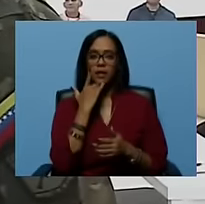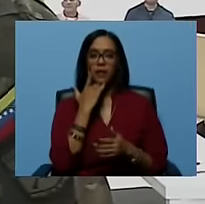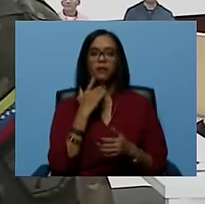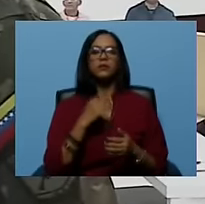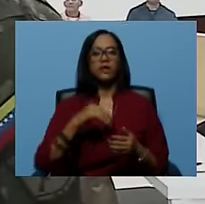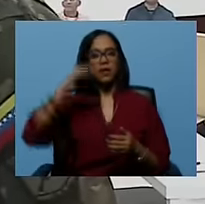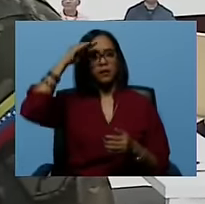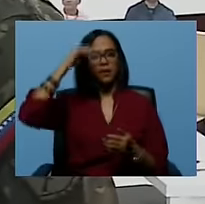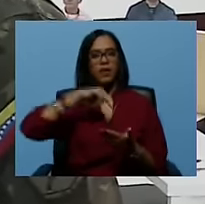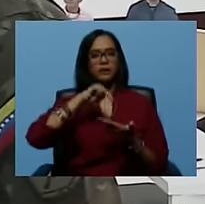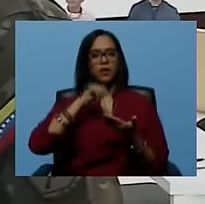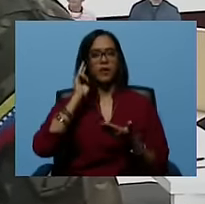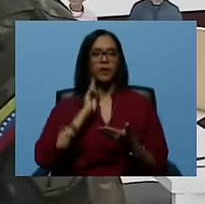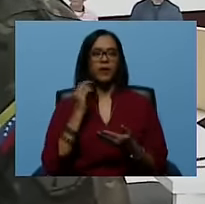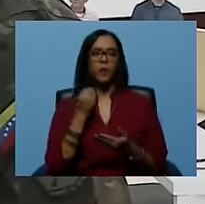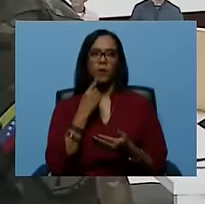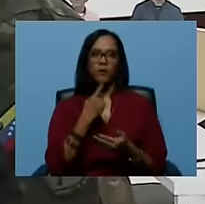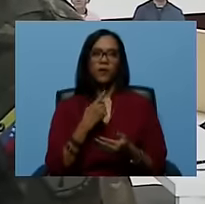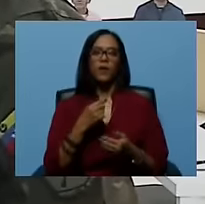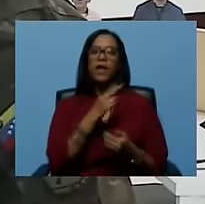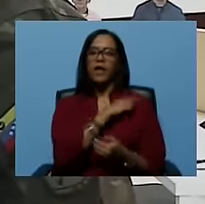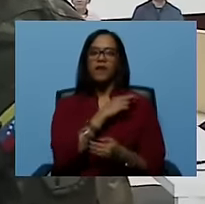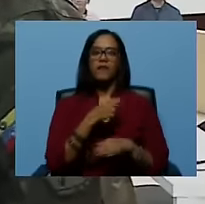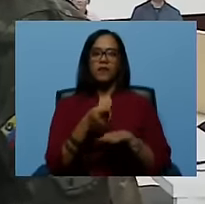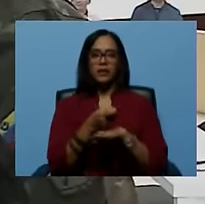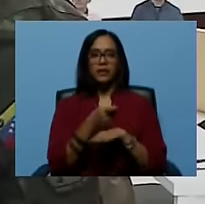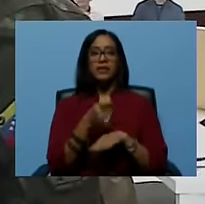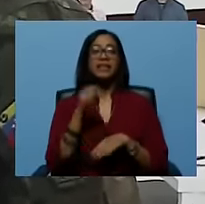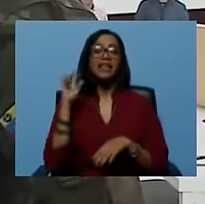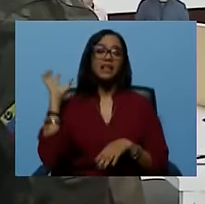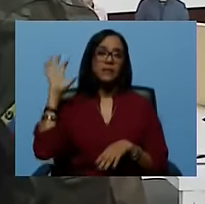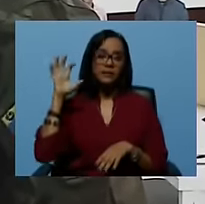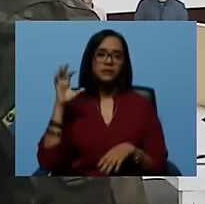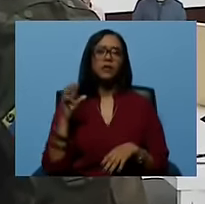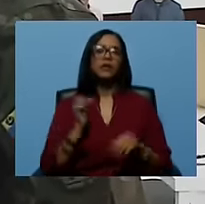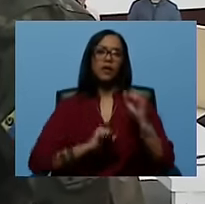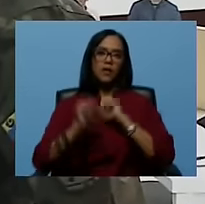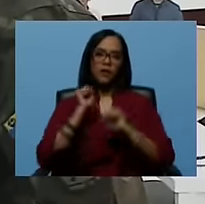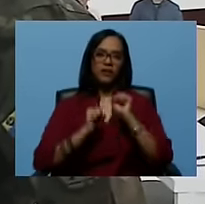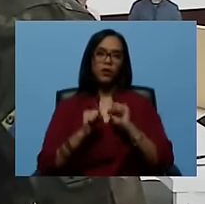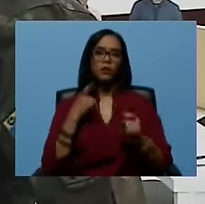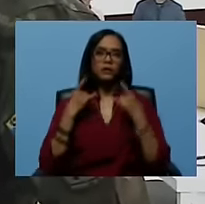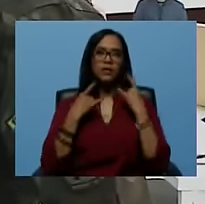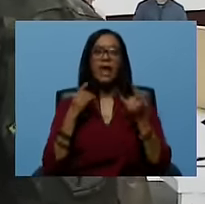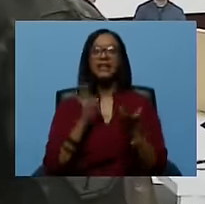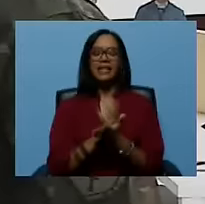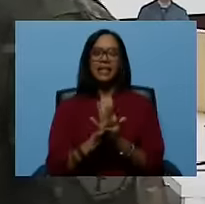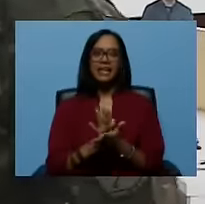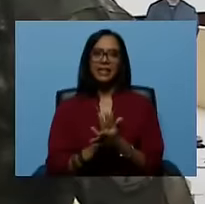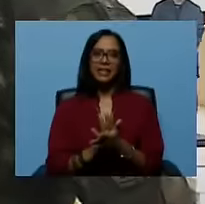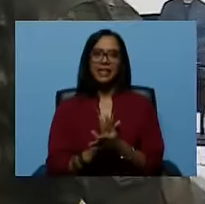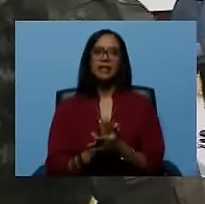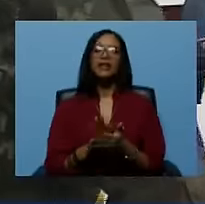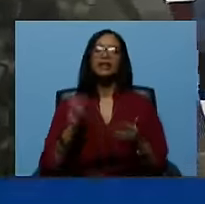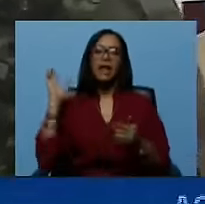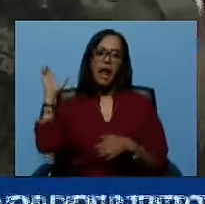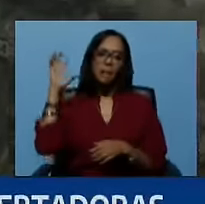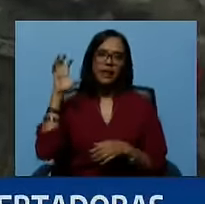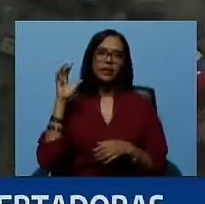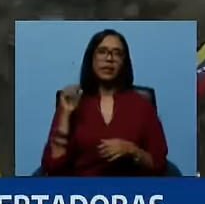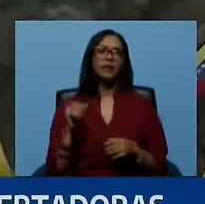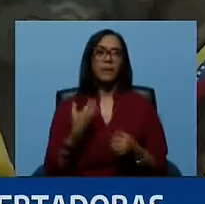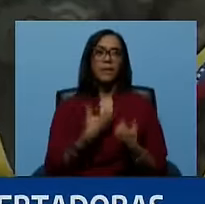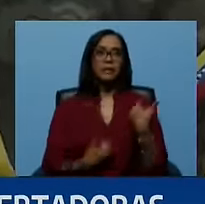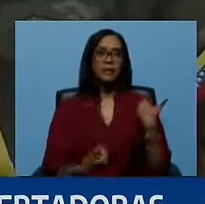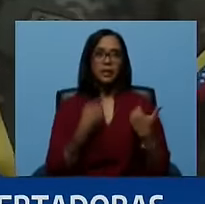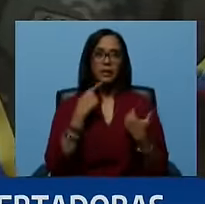la Fuerza Armada nacional bolivariana como bien lo dijo el jefe de estado quien defendió con sus acciones la tranquilidad de la patria el presidente